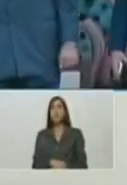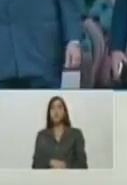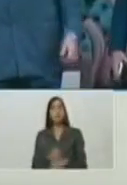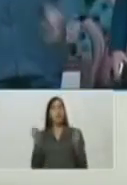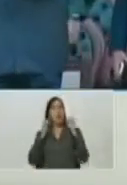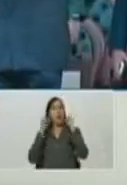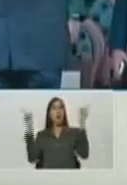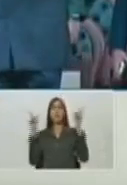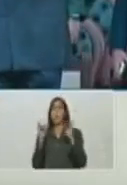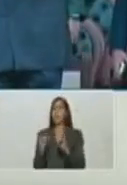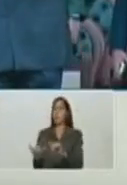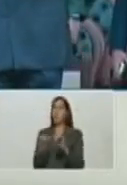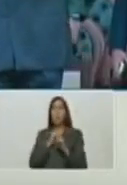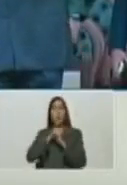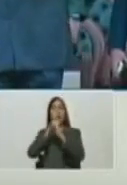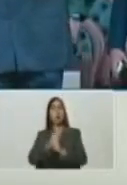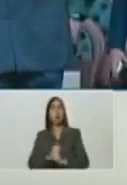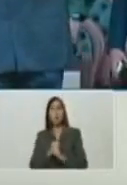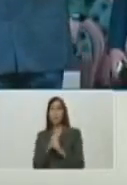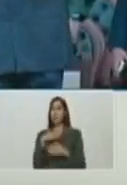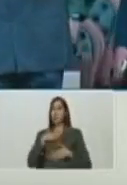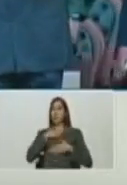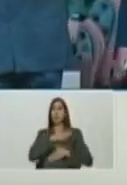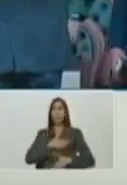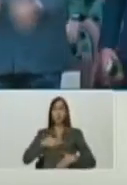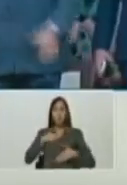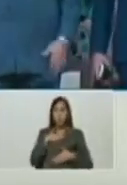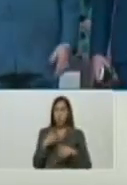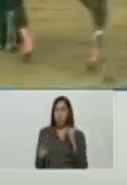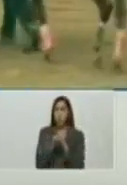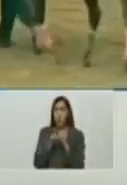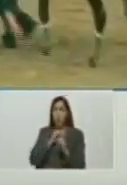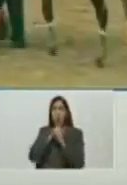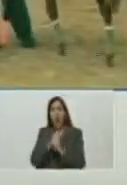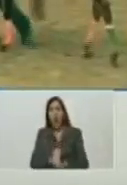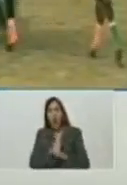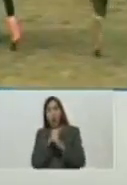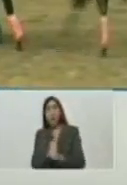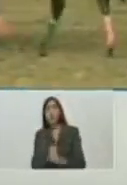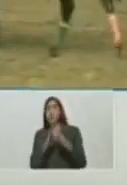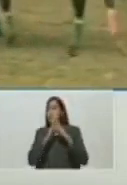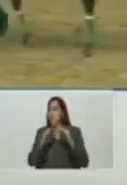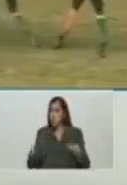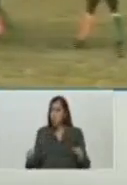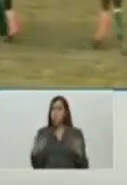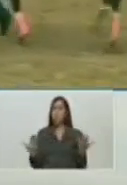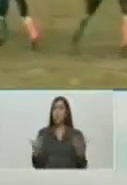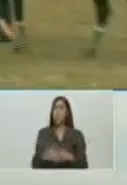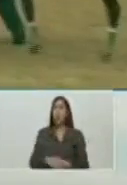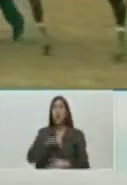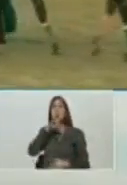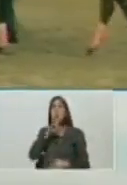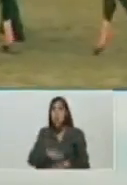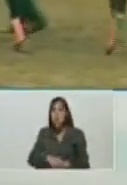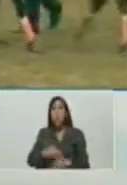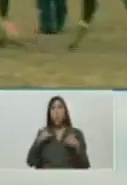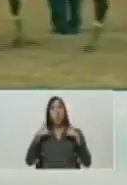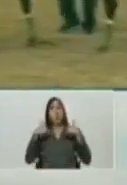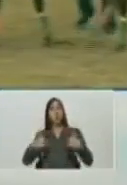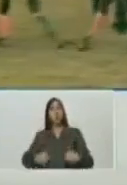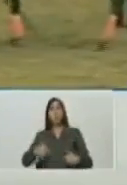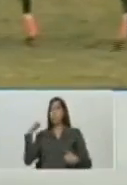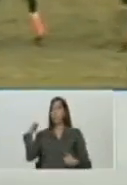Impresionante de Lusitano. Es emocionante, el hipismo es emocionante. Todo lo que tiene que ver con caballos siempre, históricamente la humanidad,